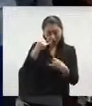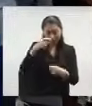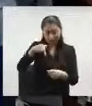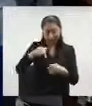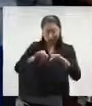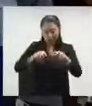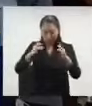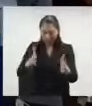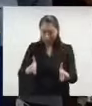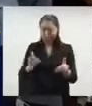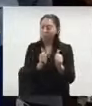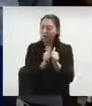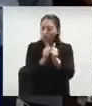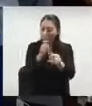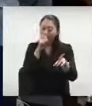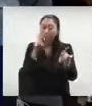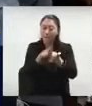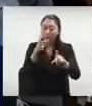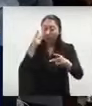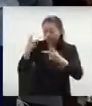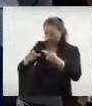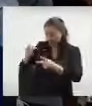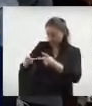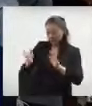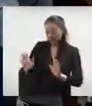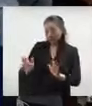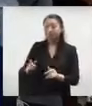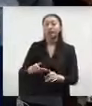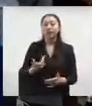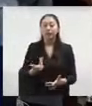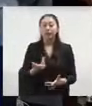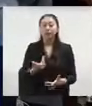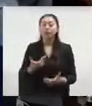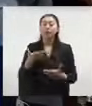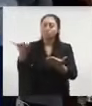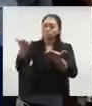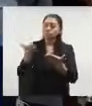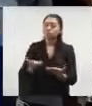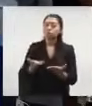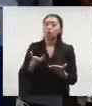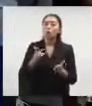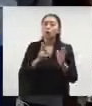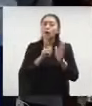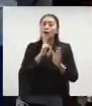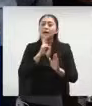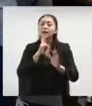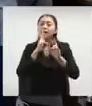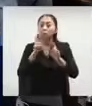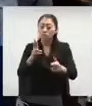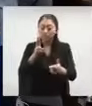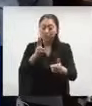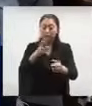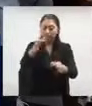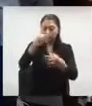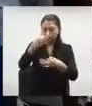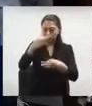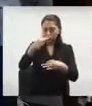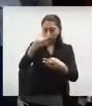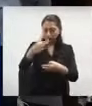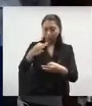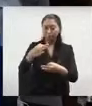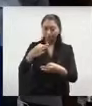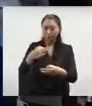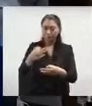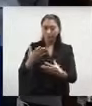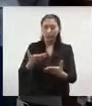que me acompañaron también en esa visita, y tuvimos una respuesta por escrito del presidente de la Corte Suprema de Justicia,